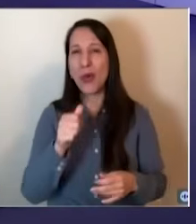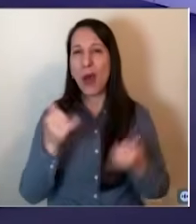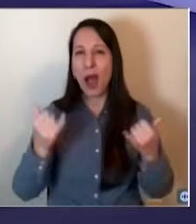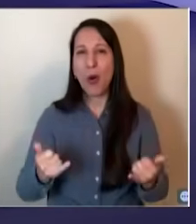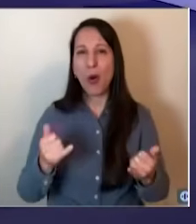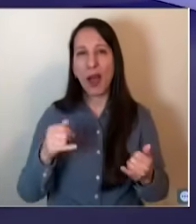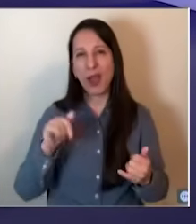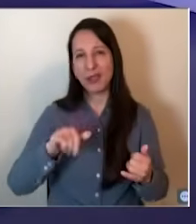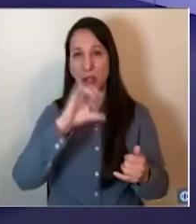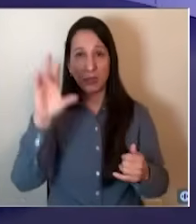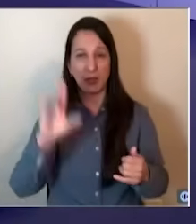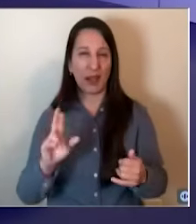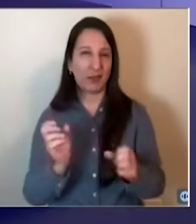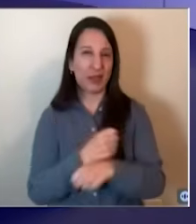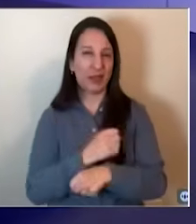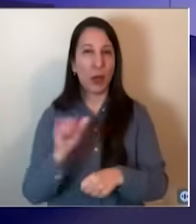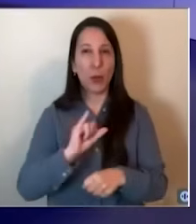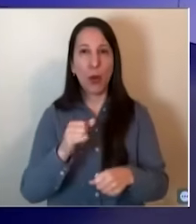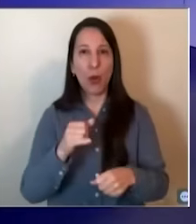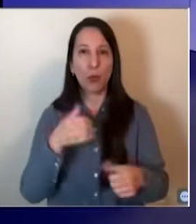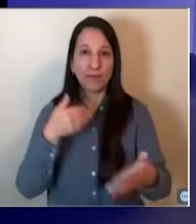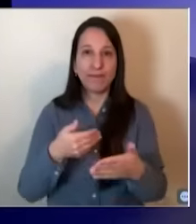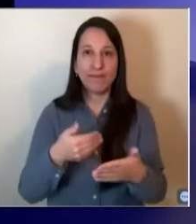Rica, de una coyuntura